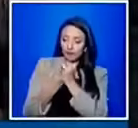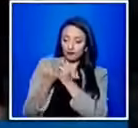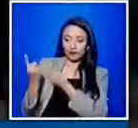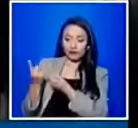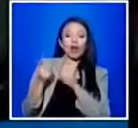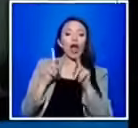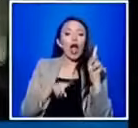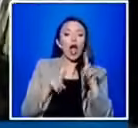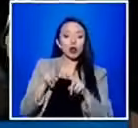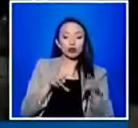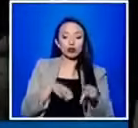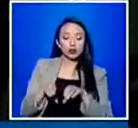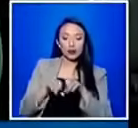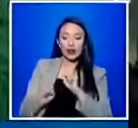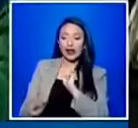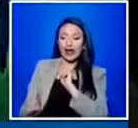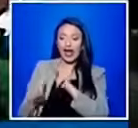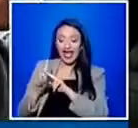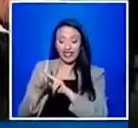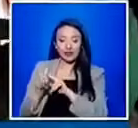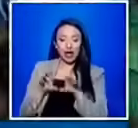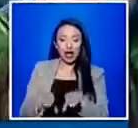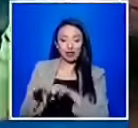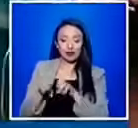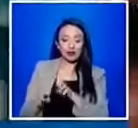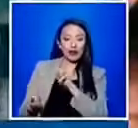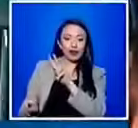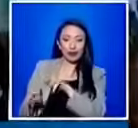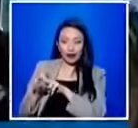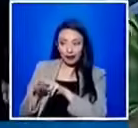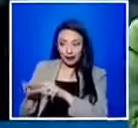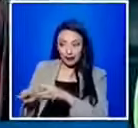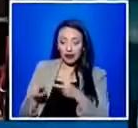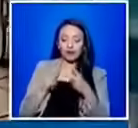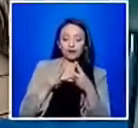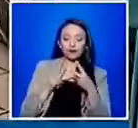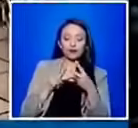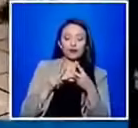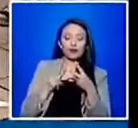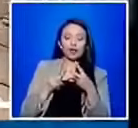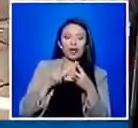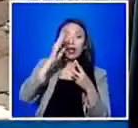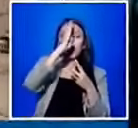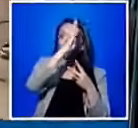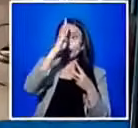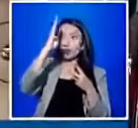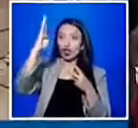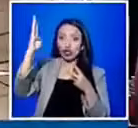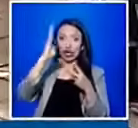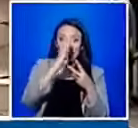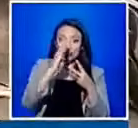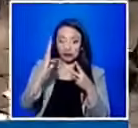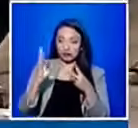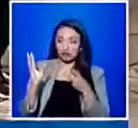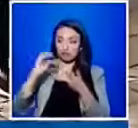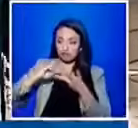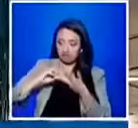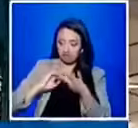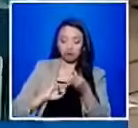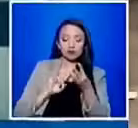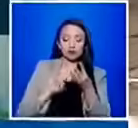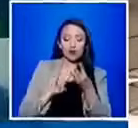Se van a realizar los extracurriculares. Tenemos la implementación de las bibliotecas, vamos a